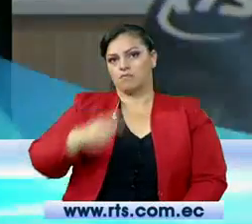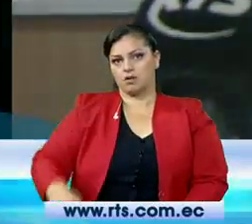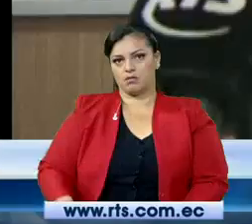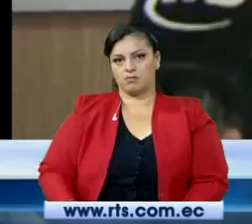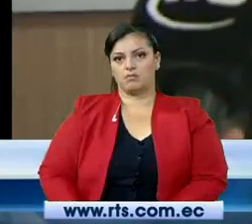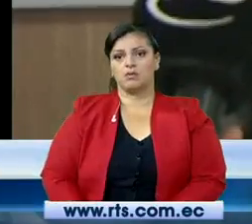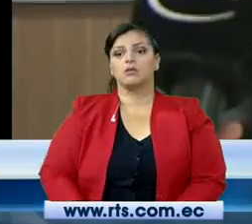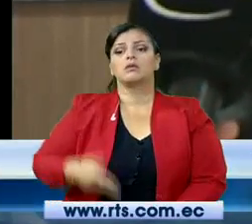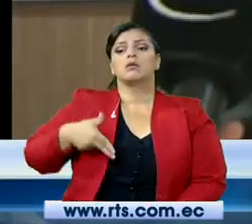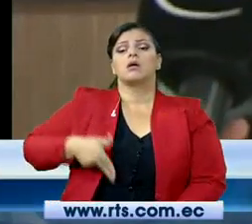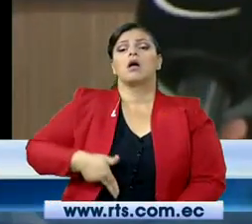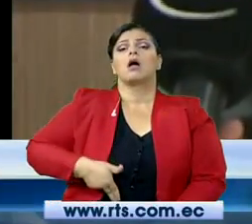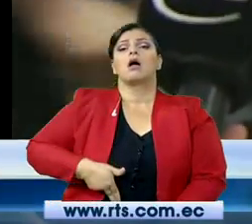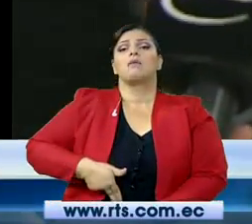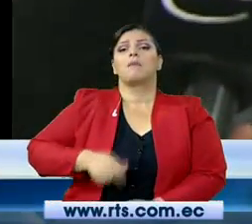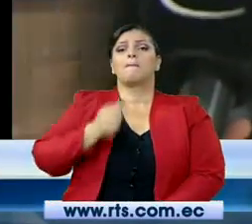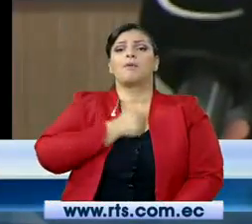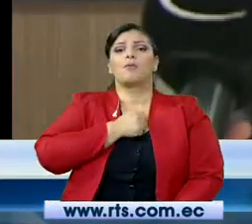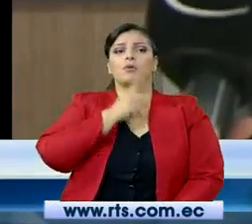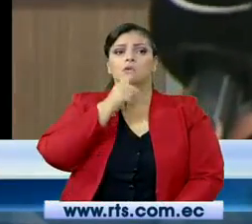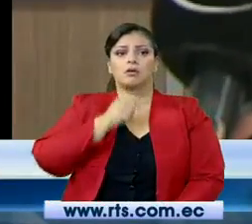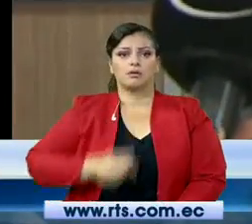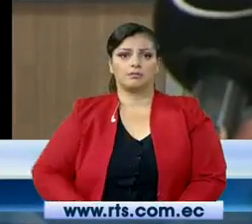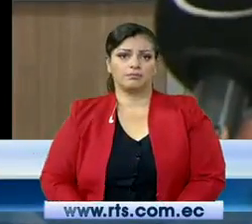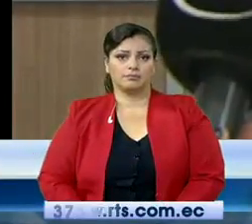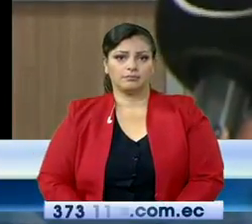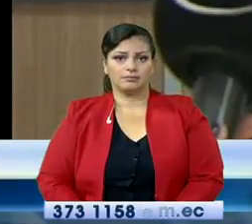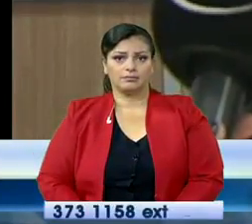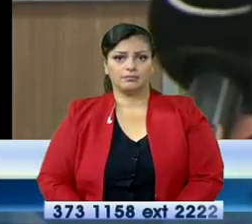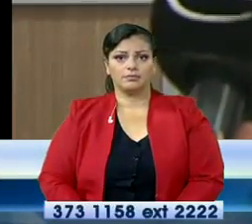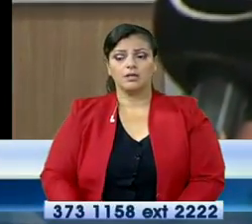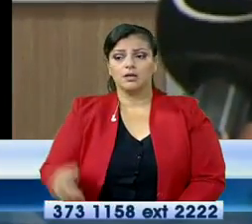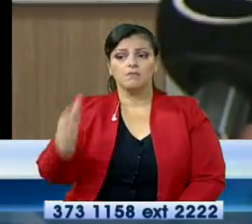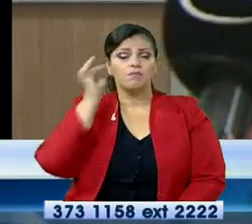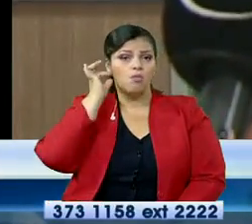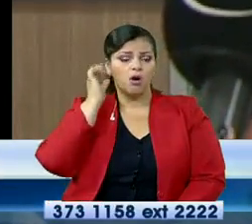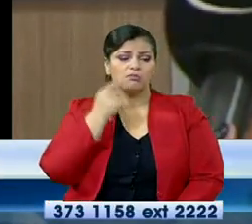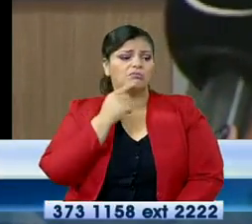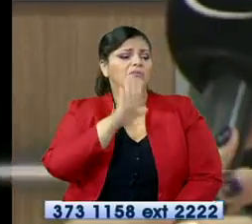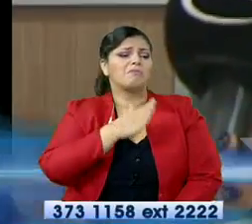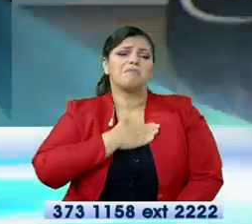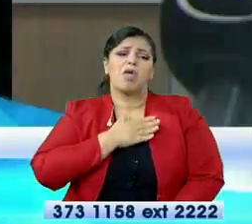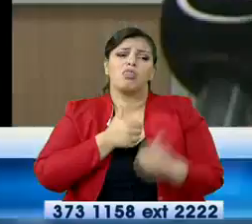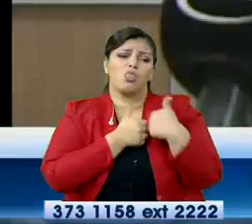de la misma. Es ella que portaba y por lo tanto es ella,